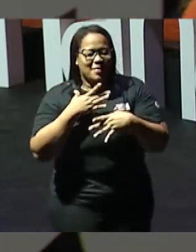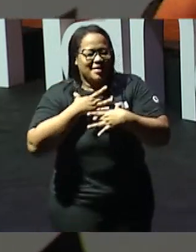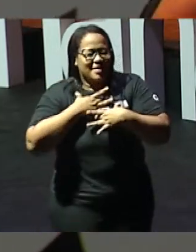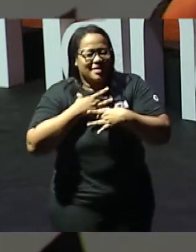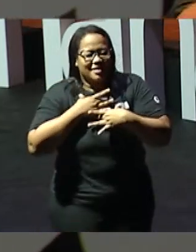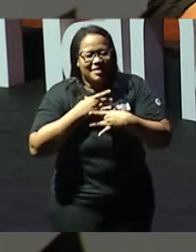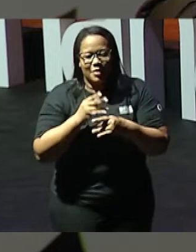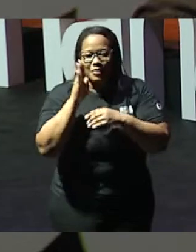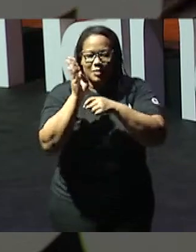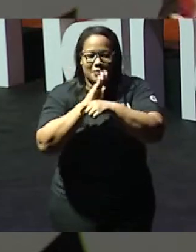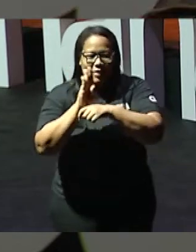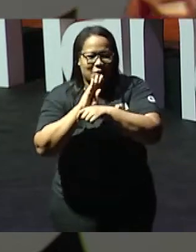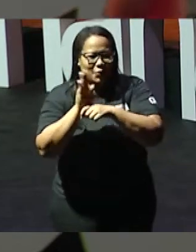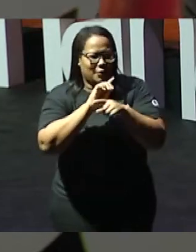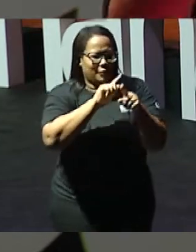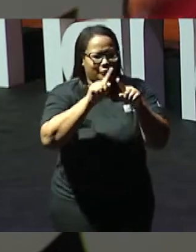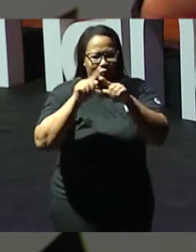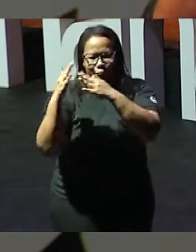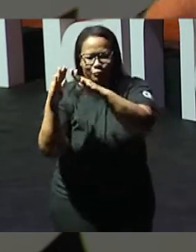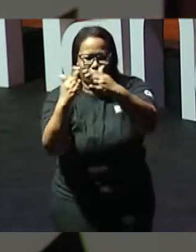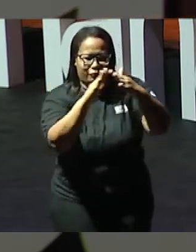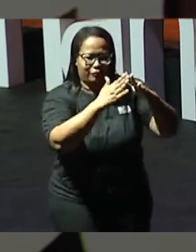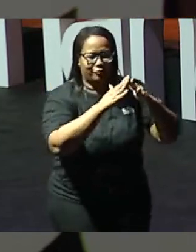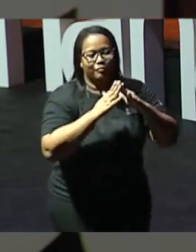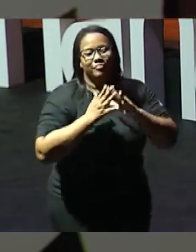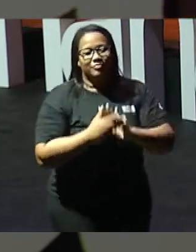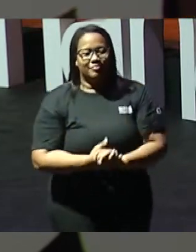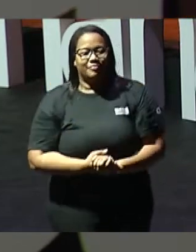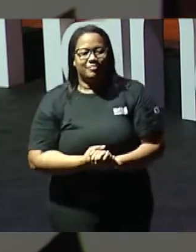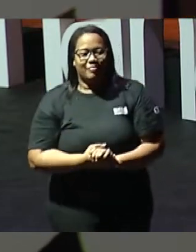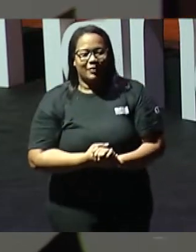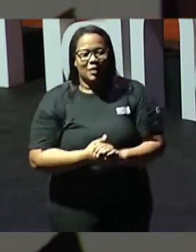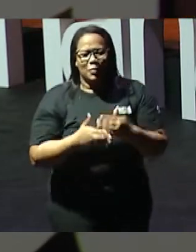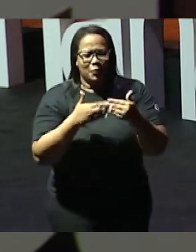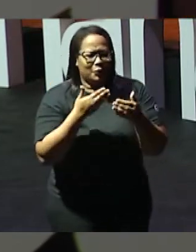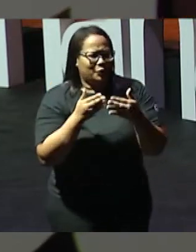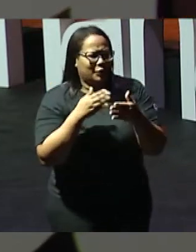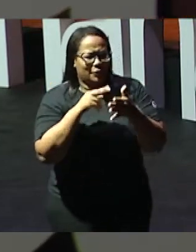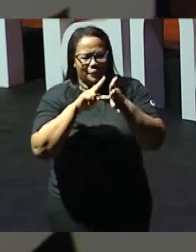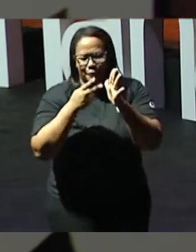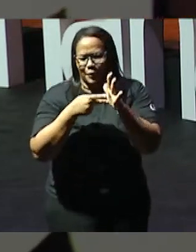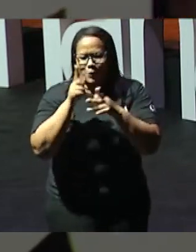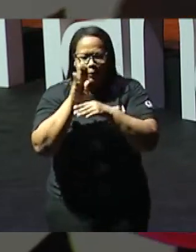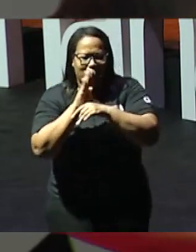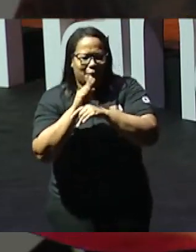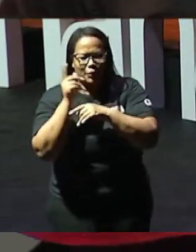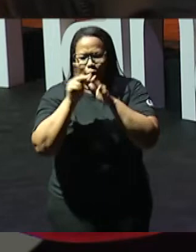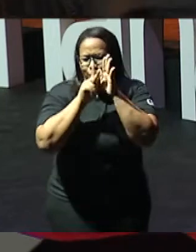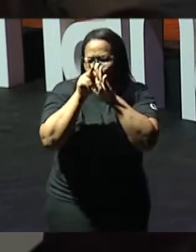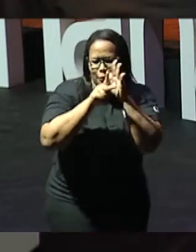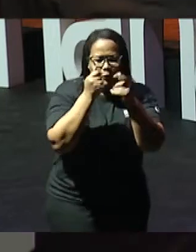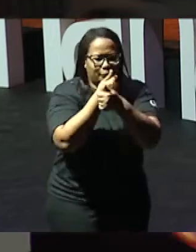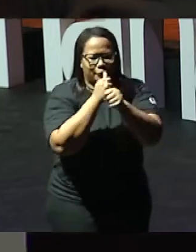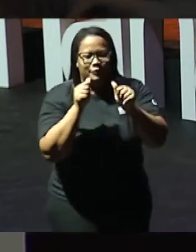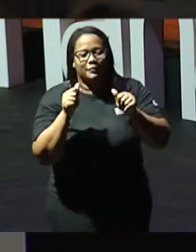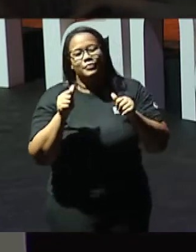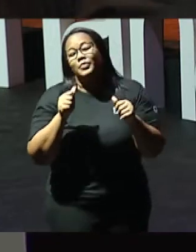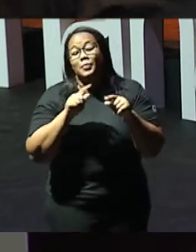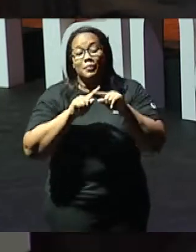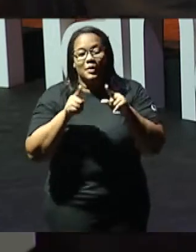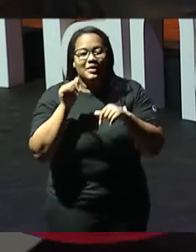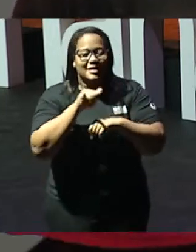no tenía ningún sentido ninguna yo cogí una manguera adicación la lluvia filmaba explosiones pero ese año